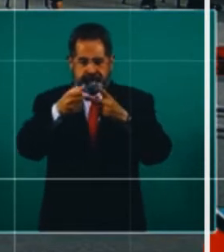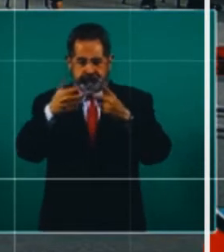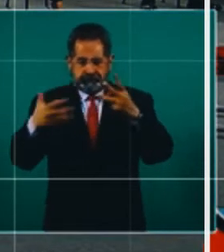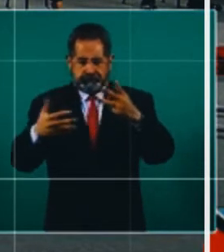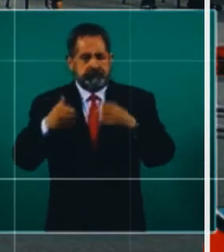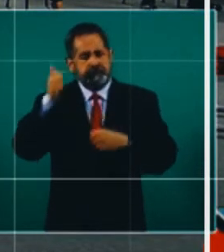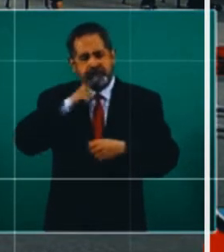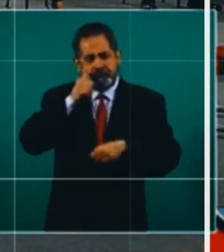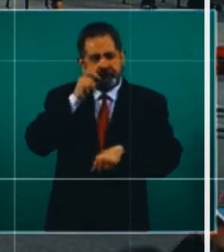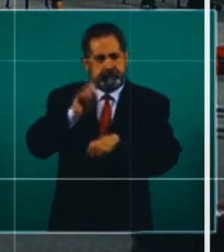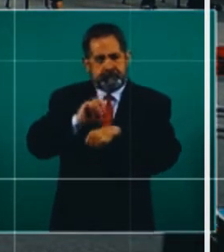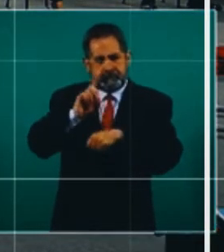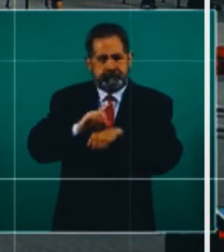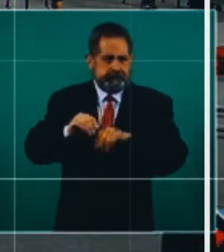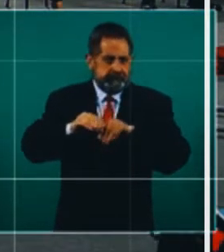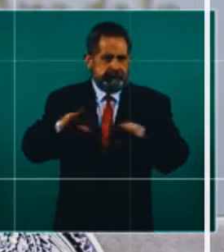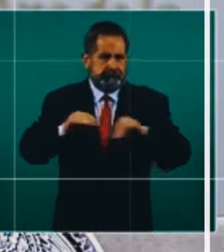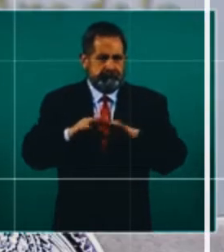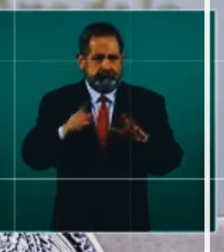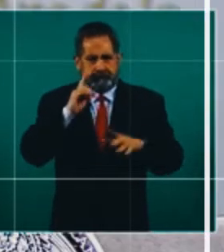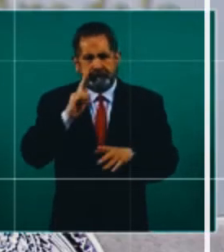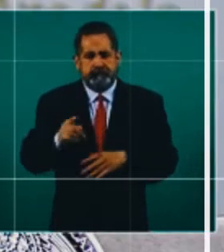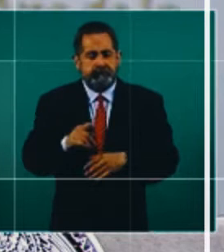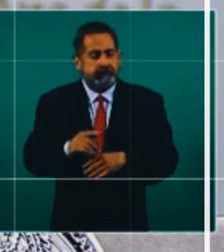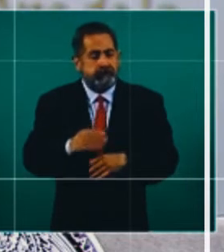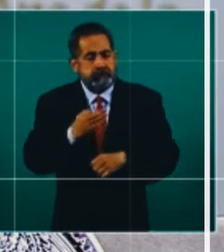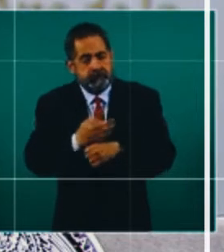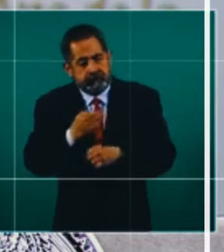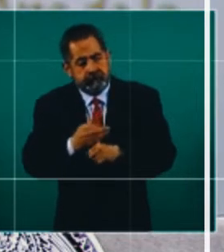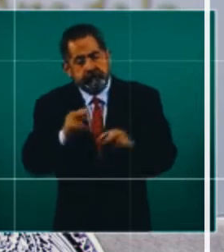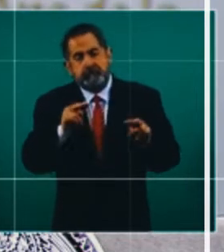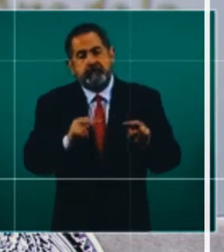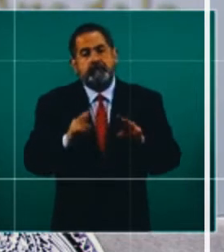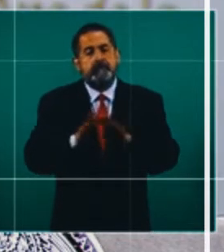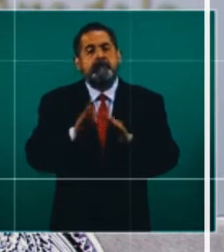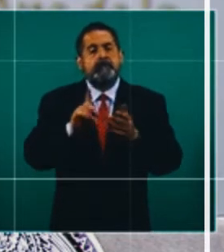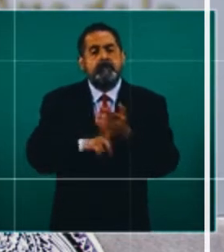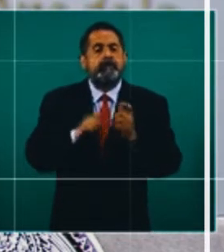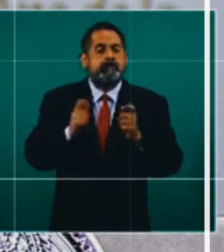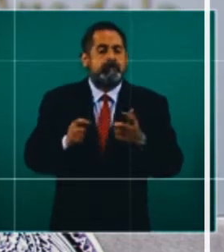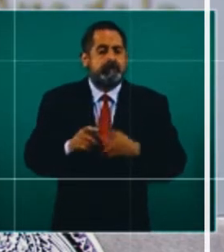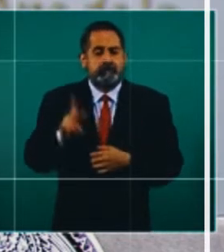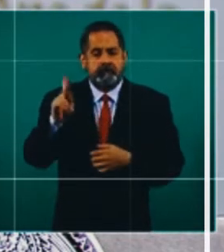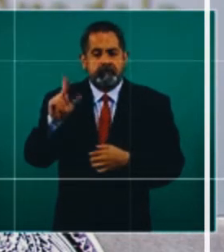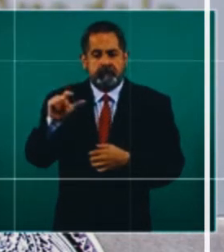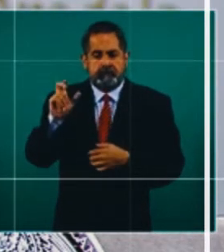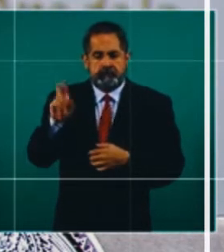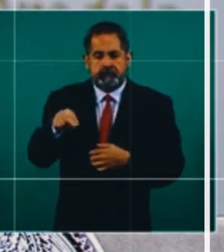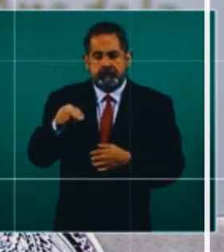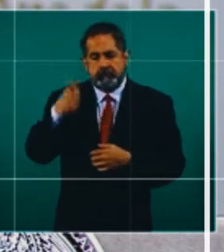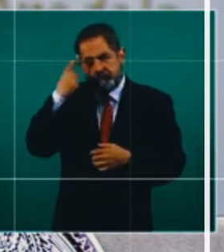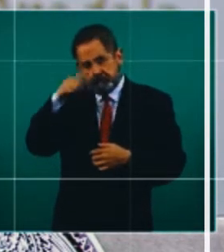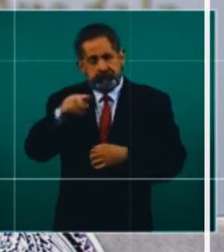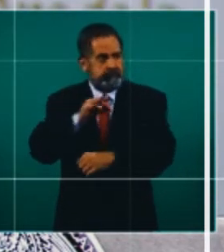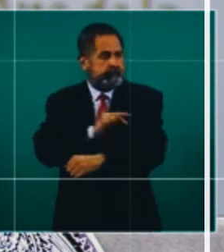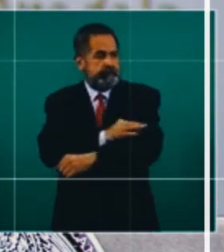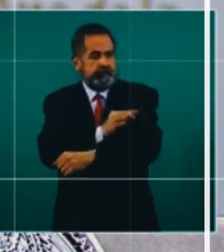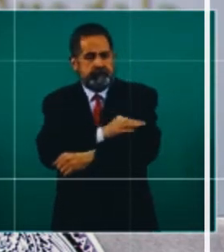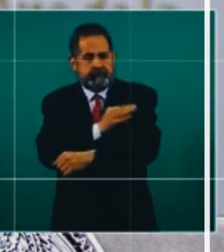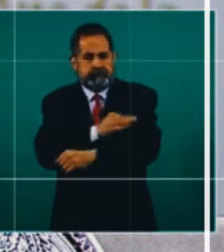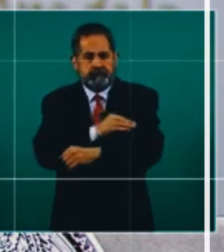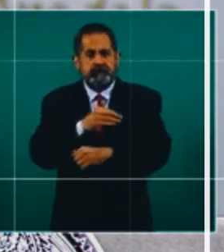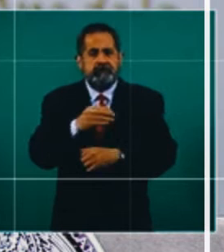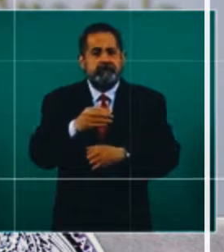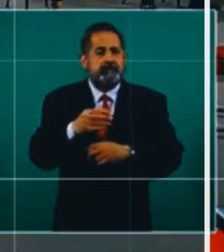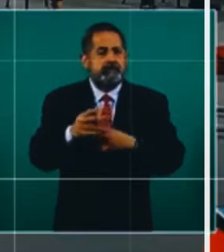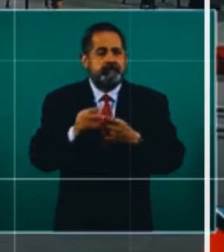noches de las distintas poblaciones que están definidas de acuerdo con el plan o la política nacional de vacunación contra el